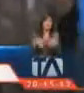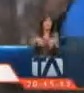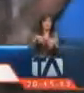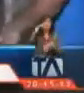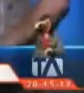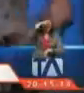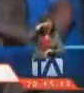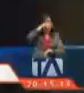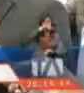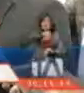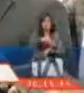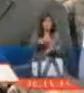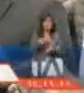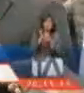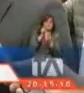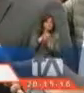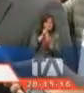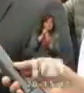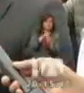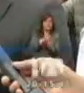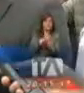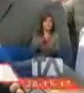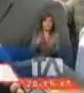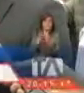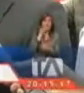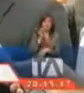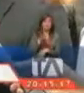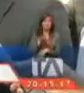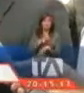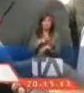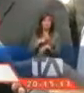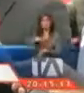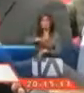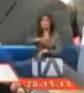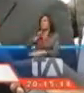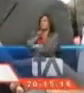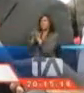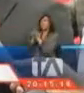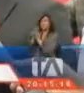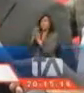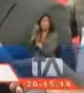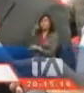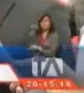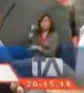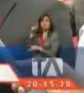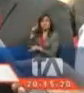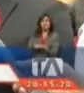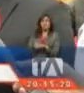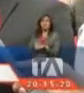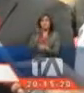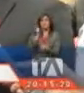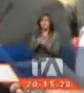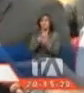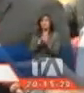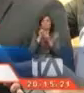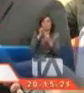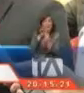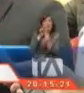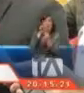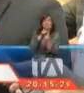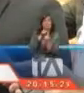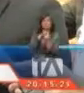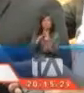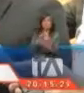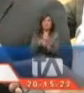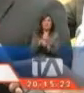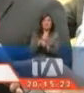cantón de la provincia de El Oro. Instalamos una denuncia en fiscalía a toda persona que realiza actividad minera bajo el caso urbano de Zaruma. Lamentablemente la